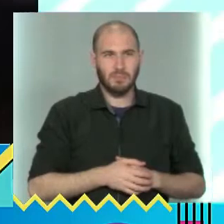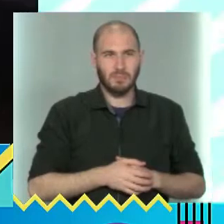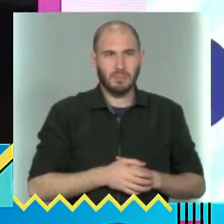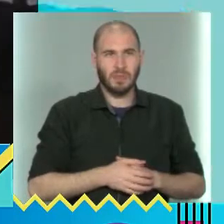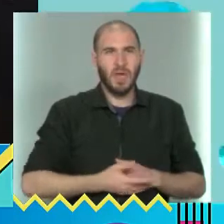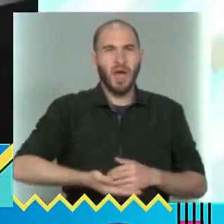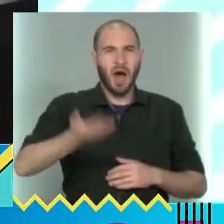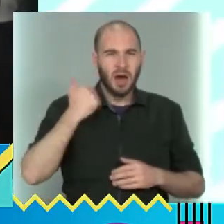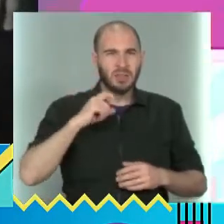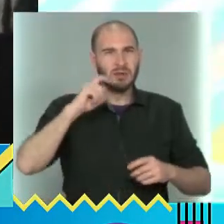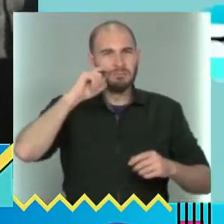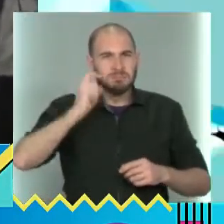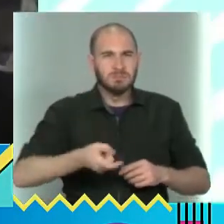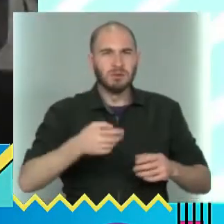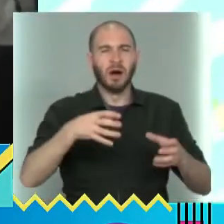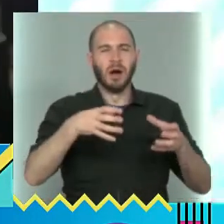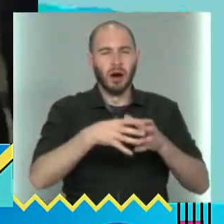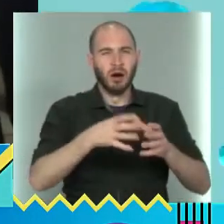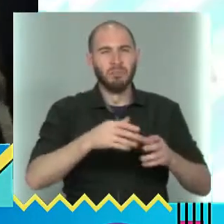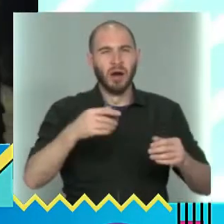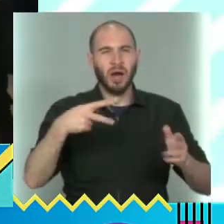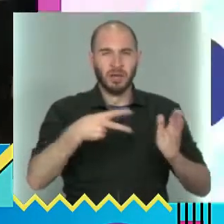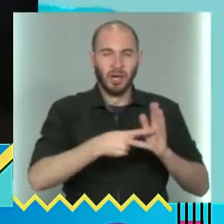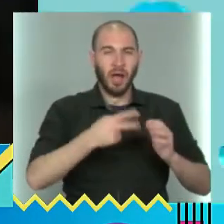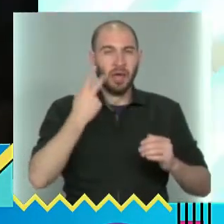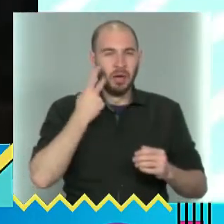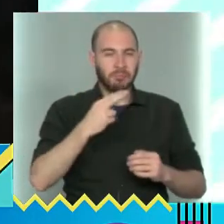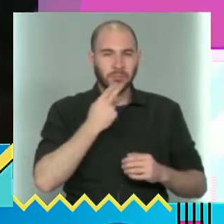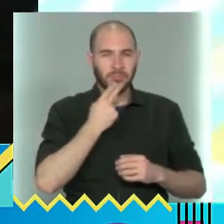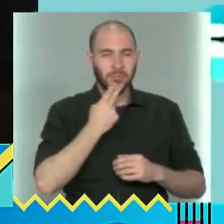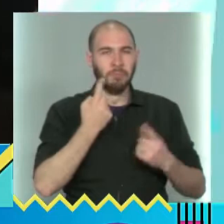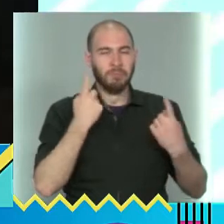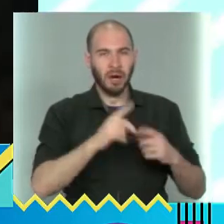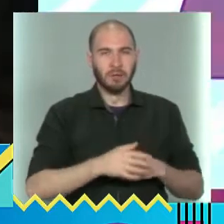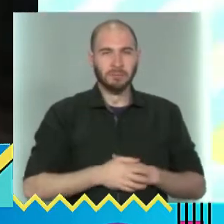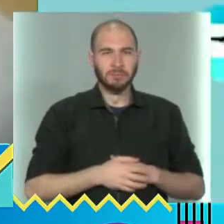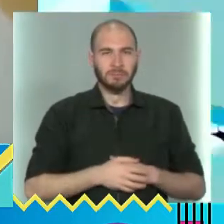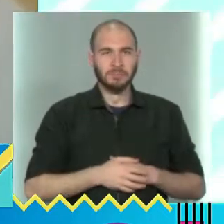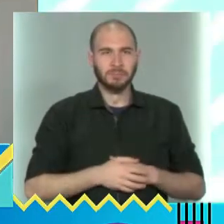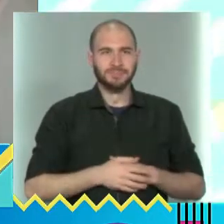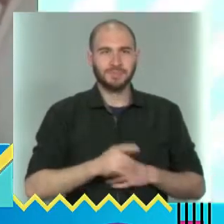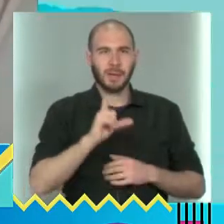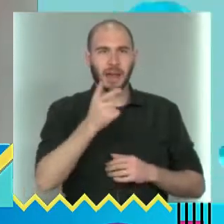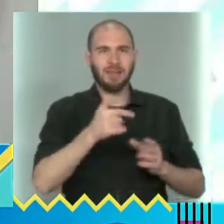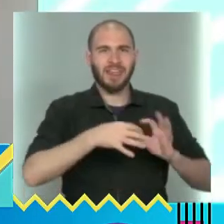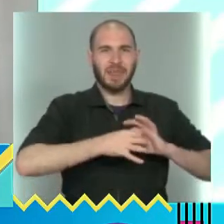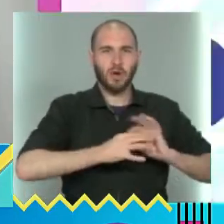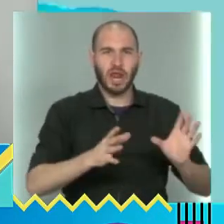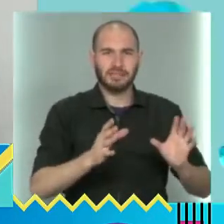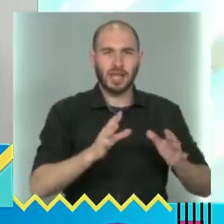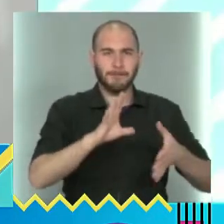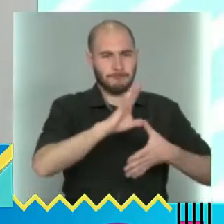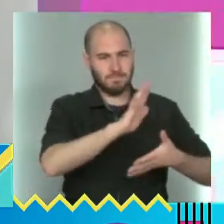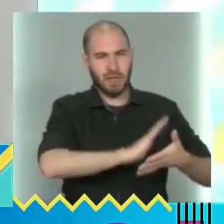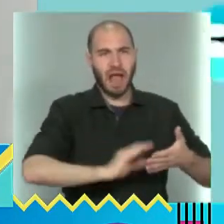diríamos, el levantamiento en ciertos sectores de Siria en 2011, pero indudablemente que el concepto de democracia para